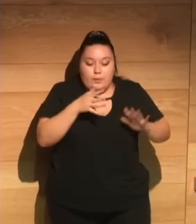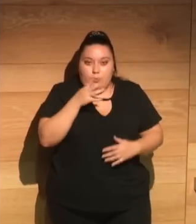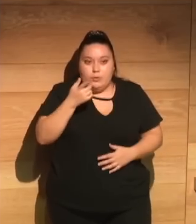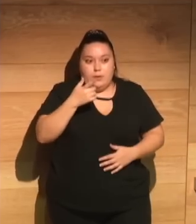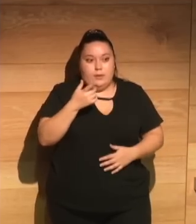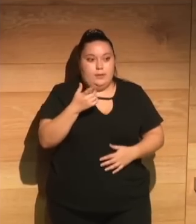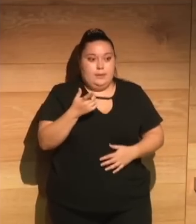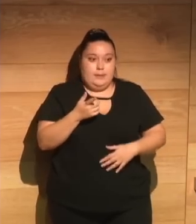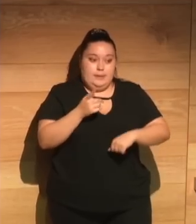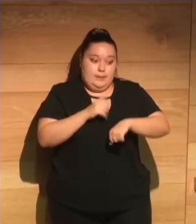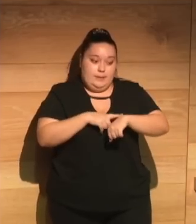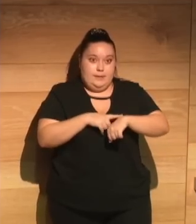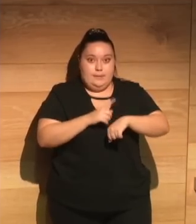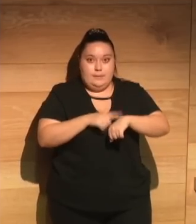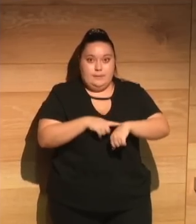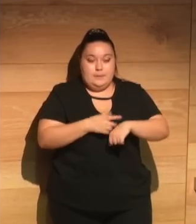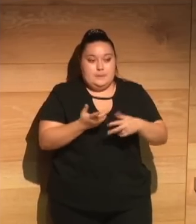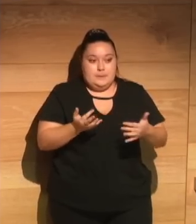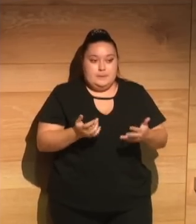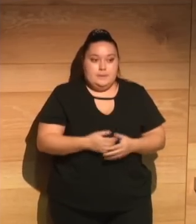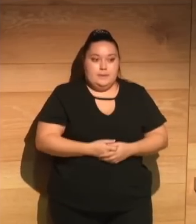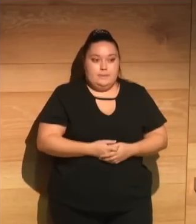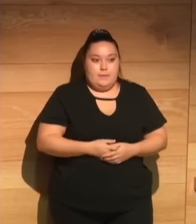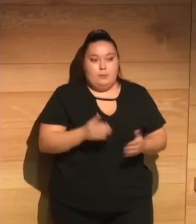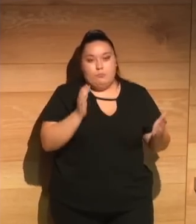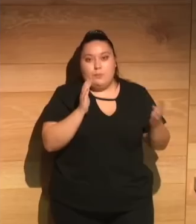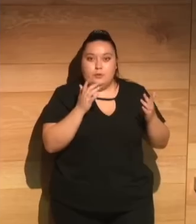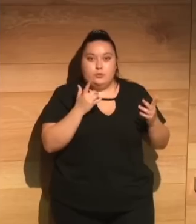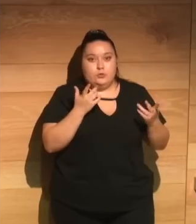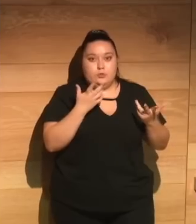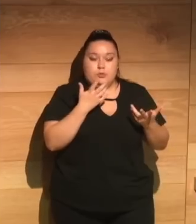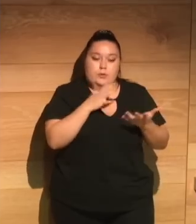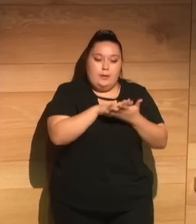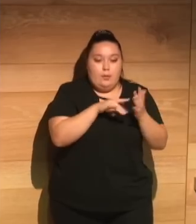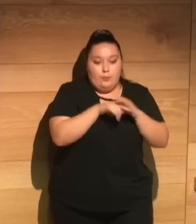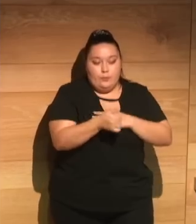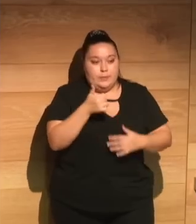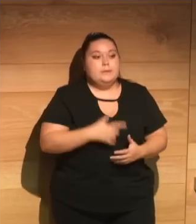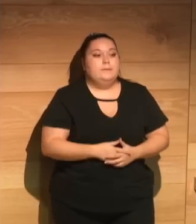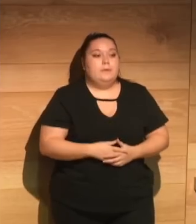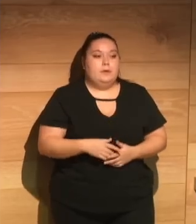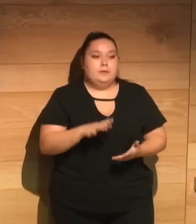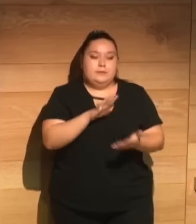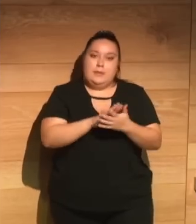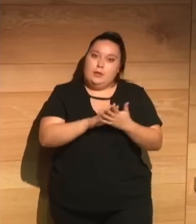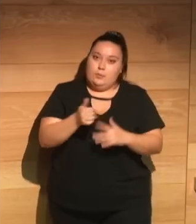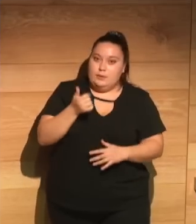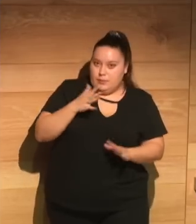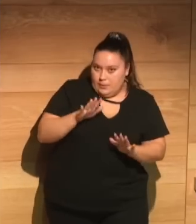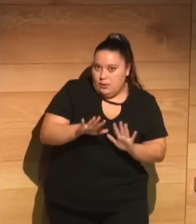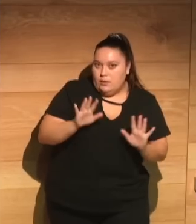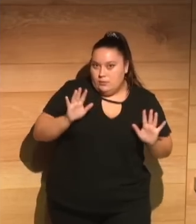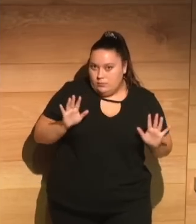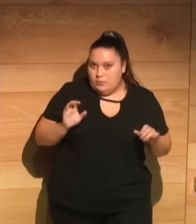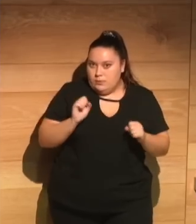nos quedan momentos que podríamos haber tratado de una forma muy bonita. Porque podemos ir un poco más tranquilo de lo que piensas, a lo mejor, ¿eh? Podemos...